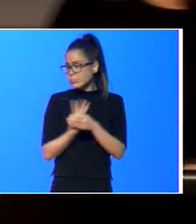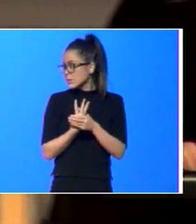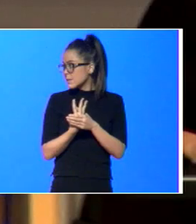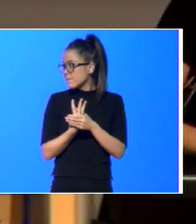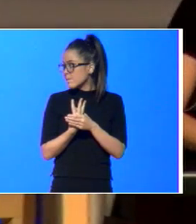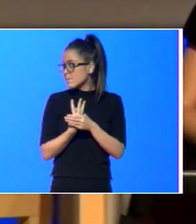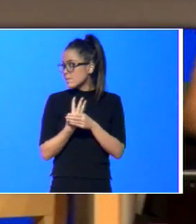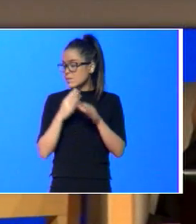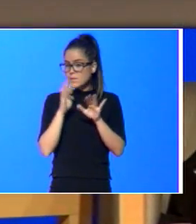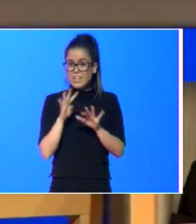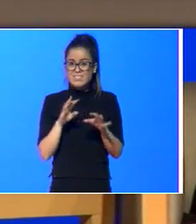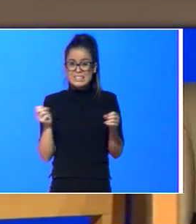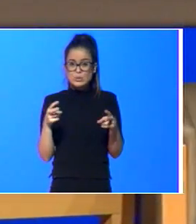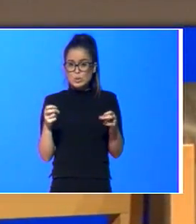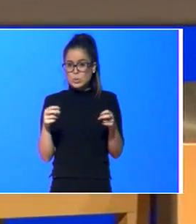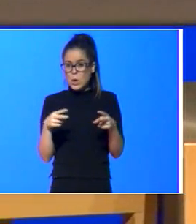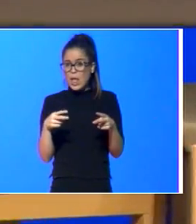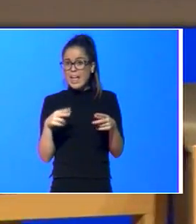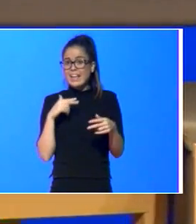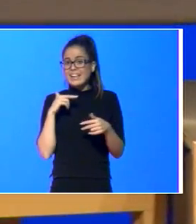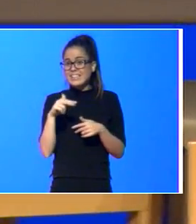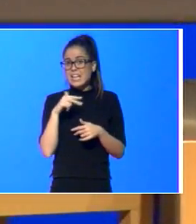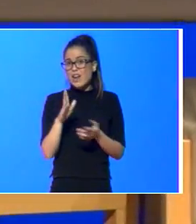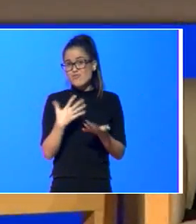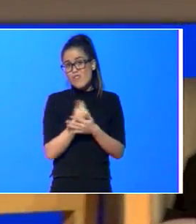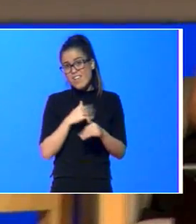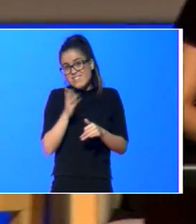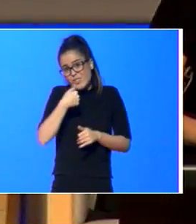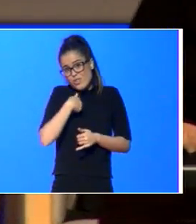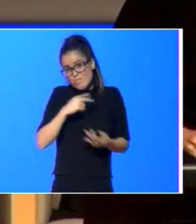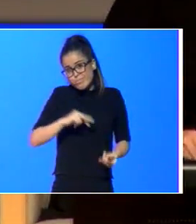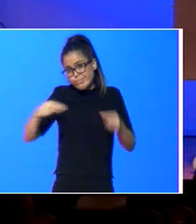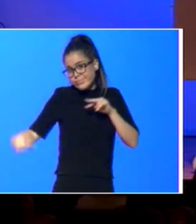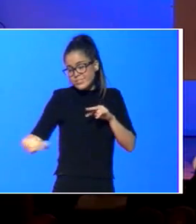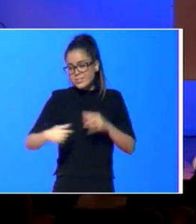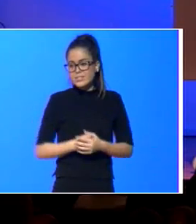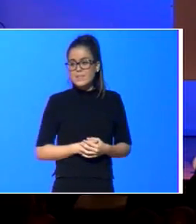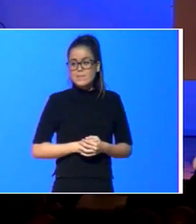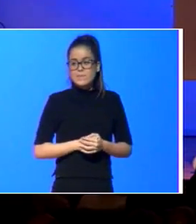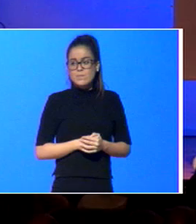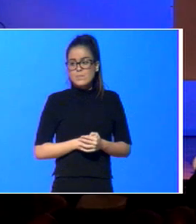tampoco hay títulos en castellano, ¿vale? Venga. Bueno,